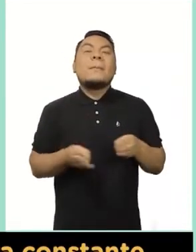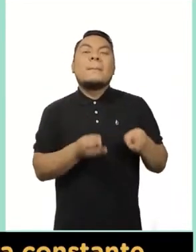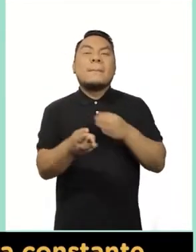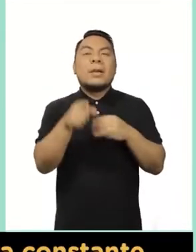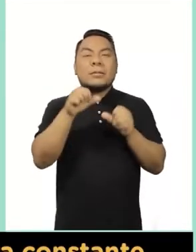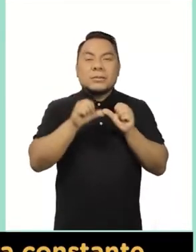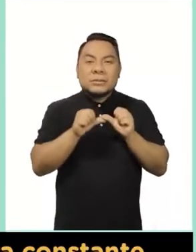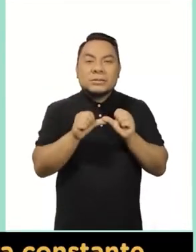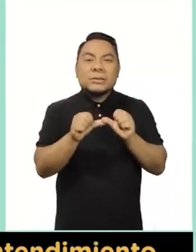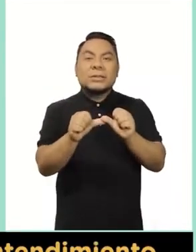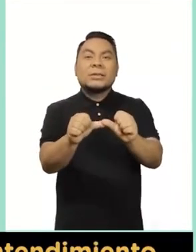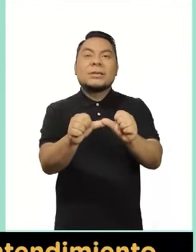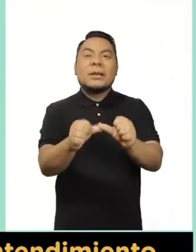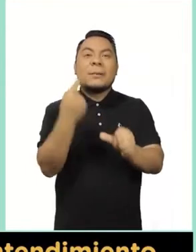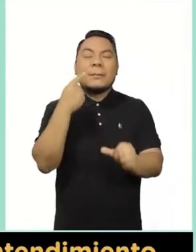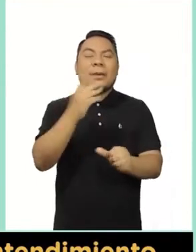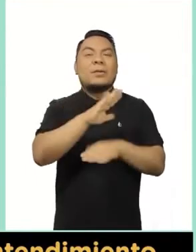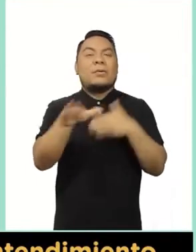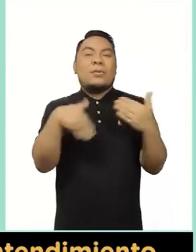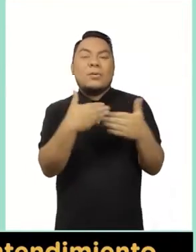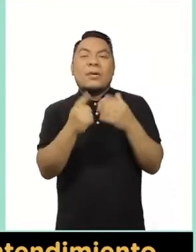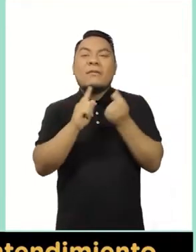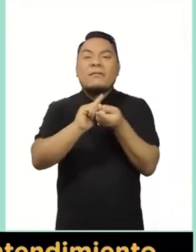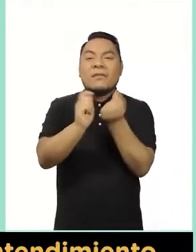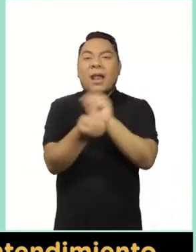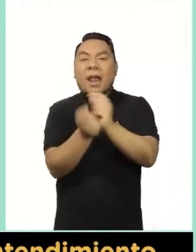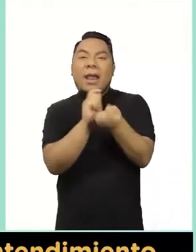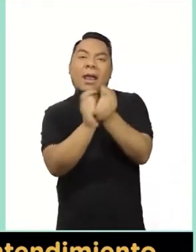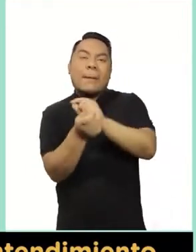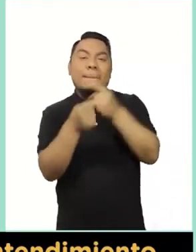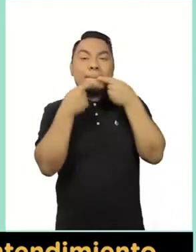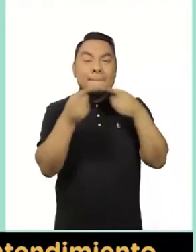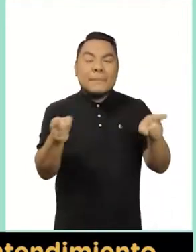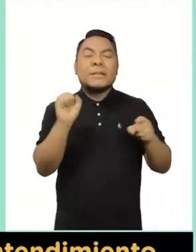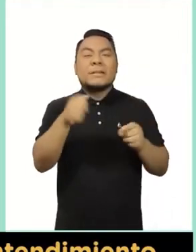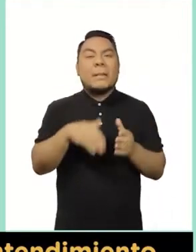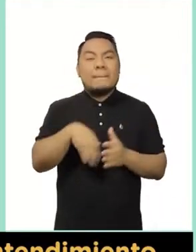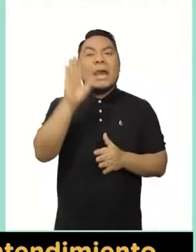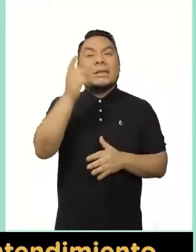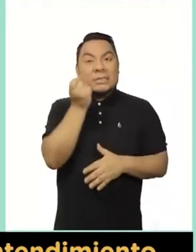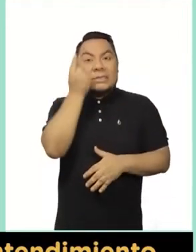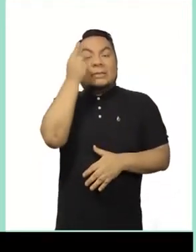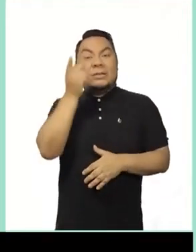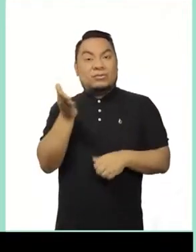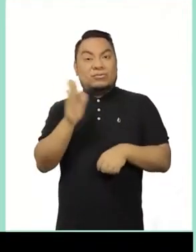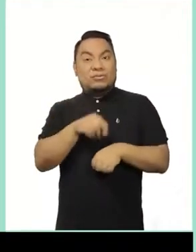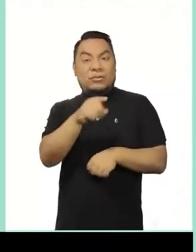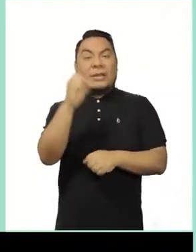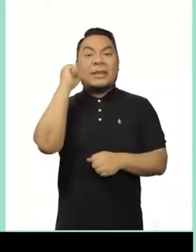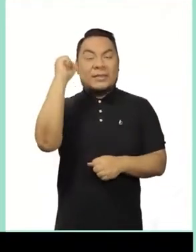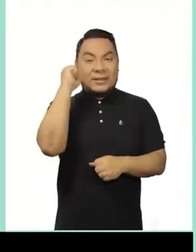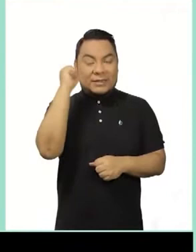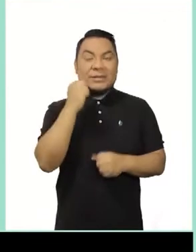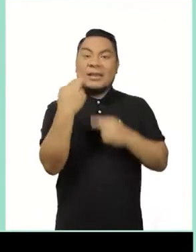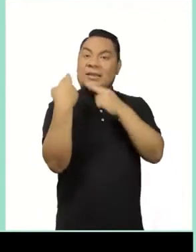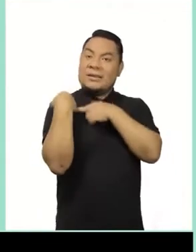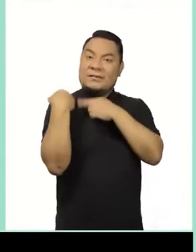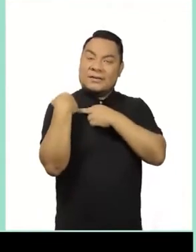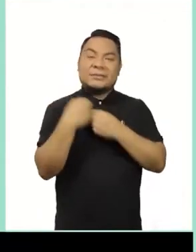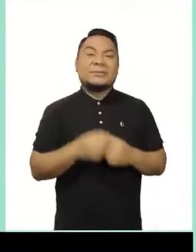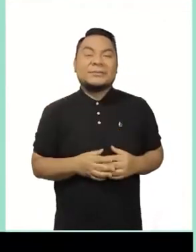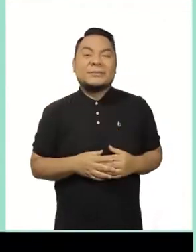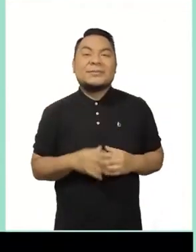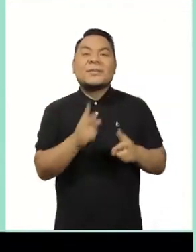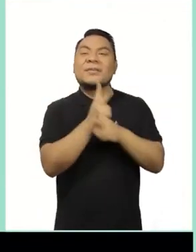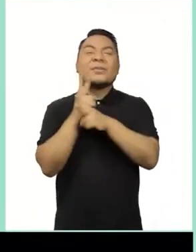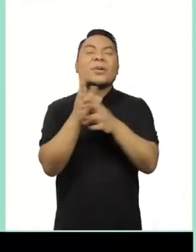de manera constante para variar los mensajes y tener un mayor entendimiento sobre los derechos y